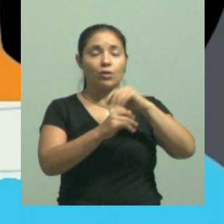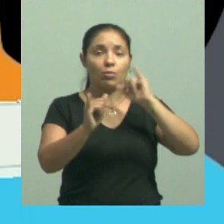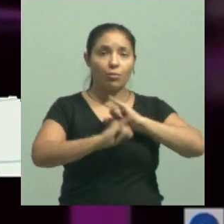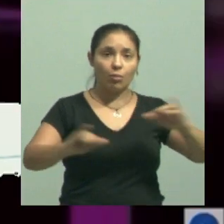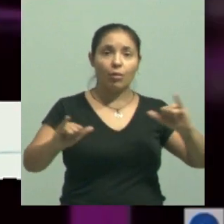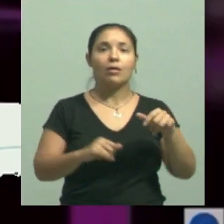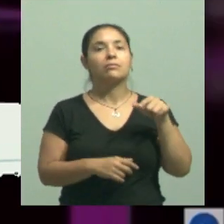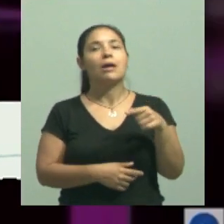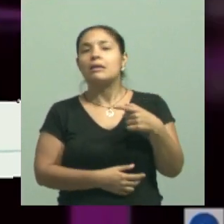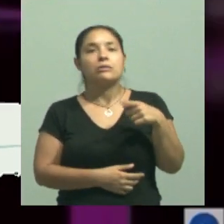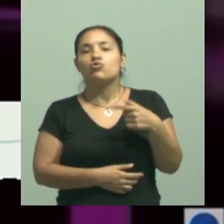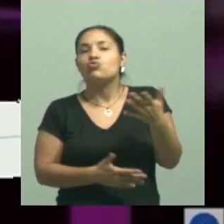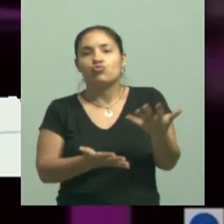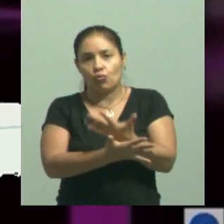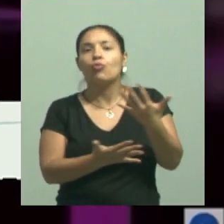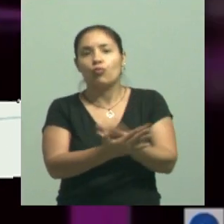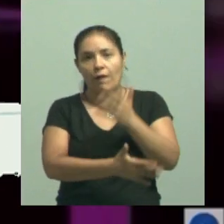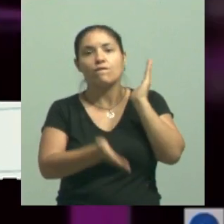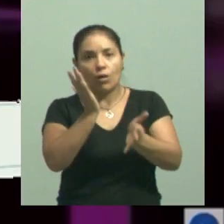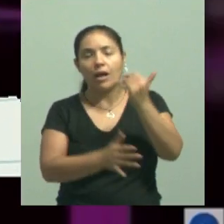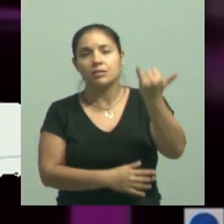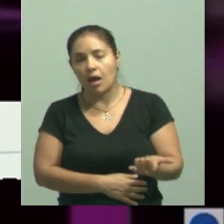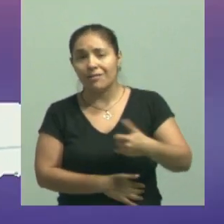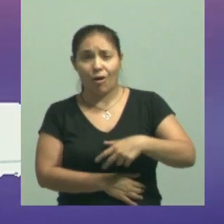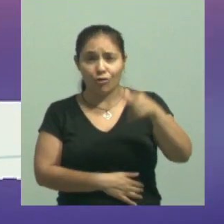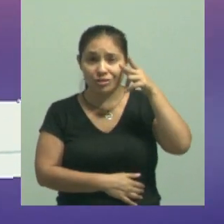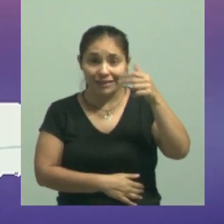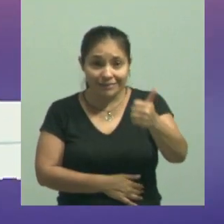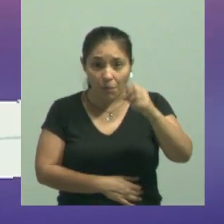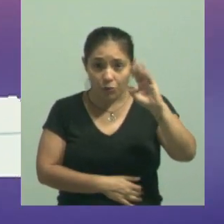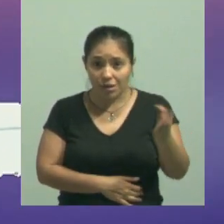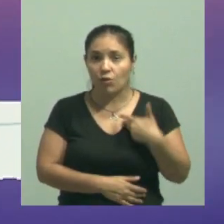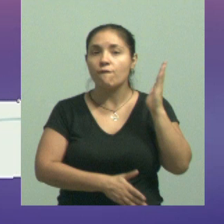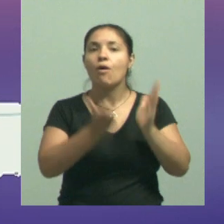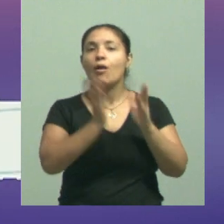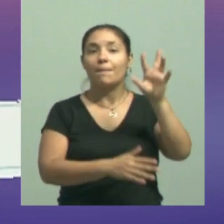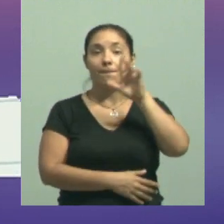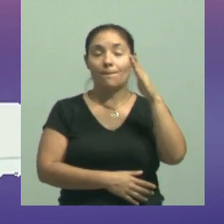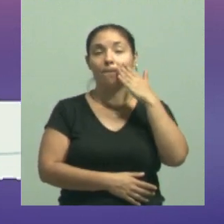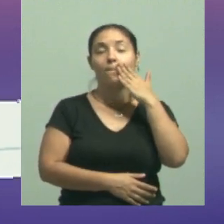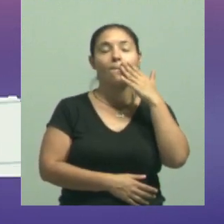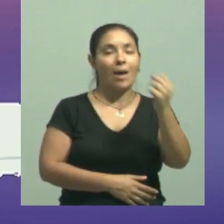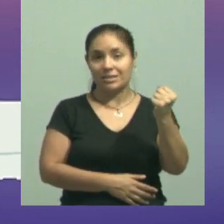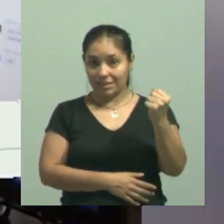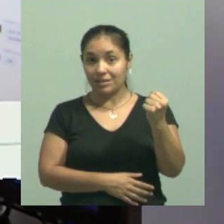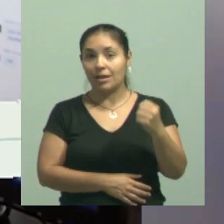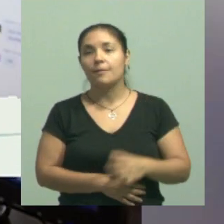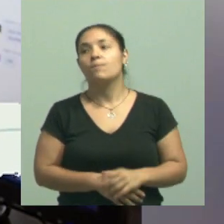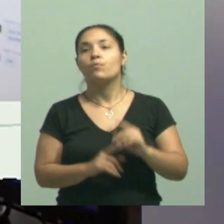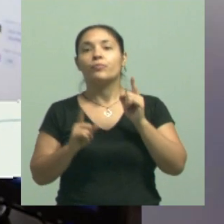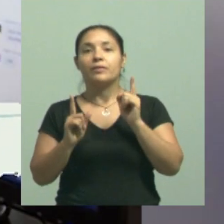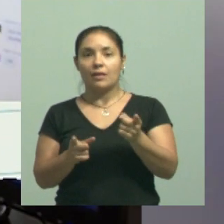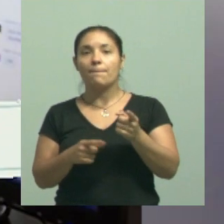una situación de violencia. 86%. Es un montón. De violencia machista, ¿no? El 66% sufrió alguna vez acoso